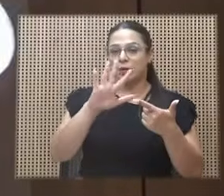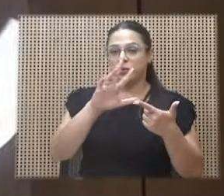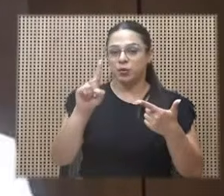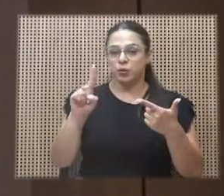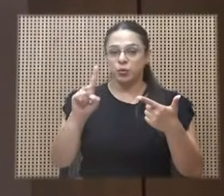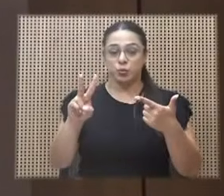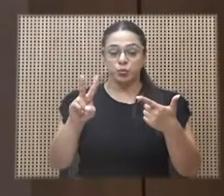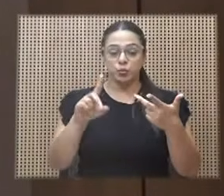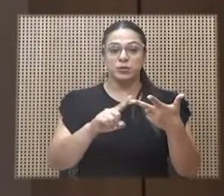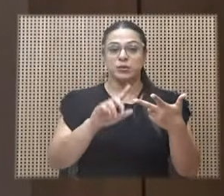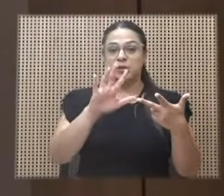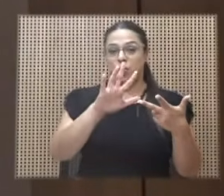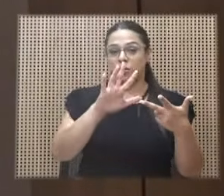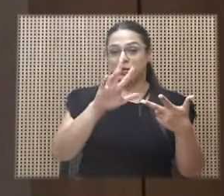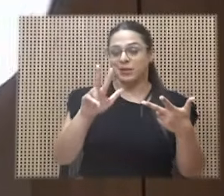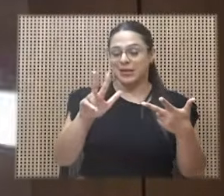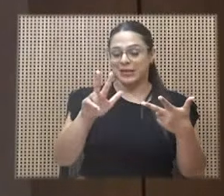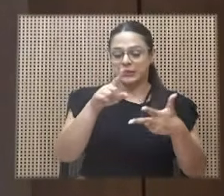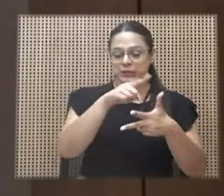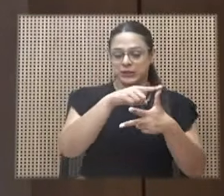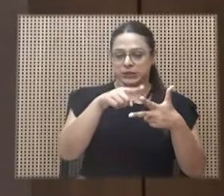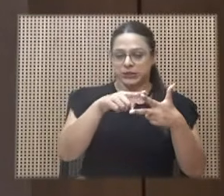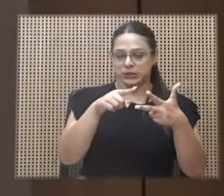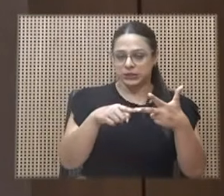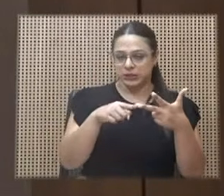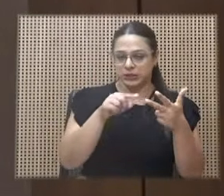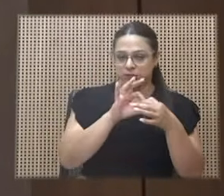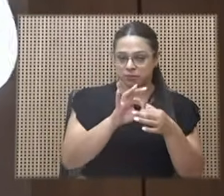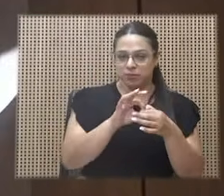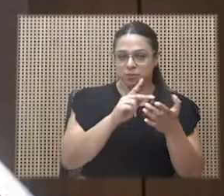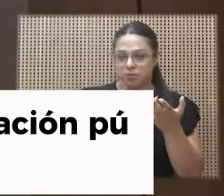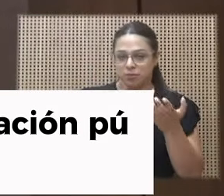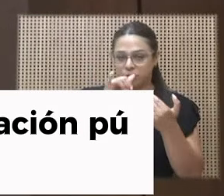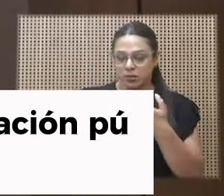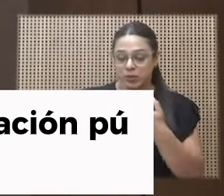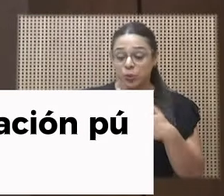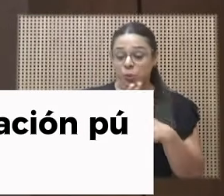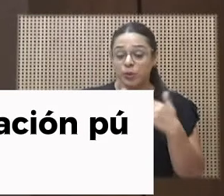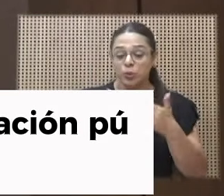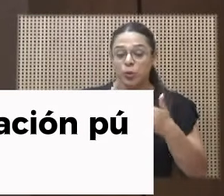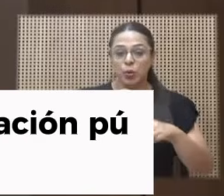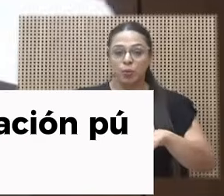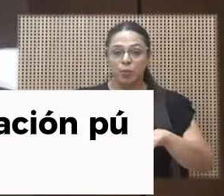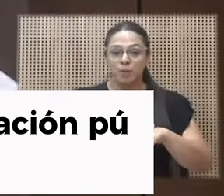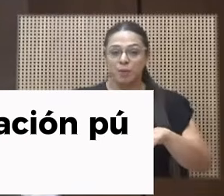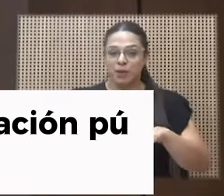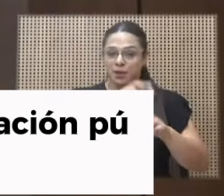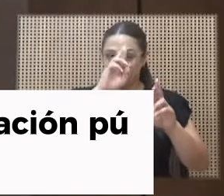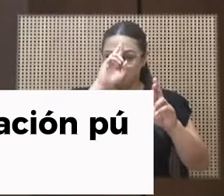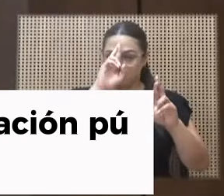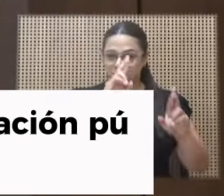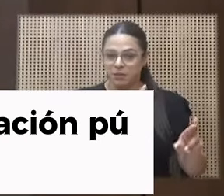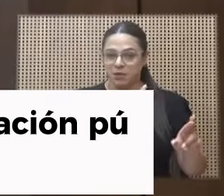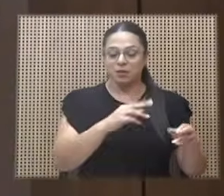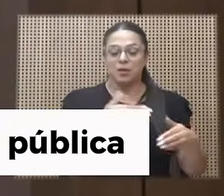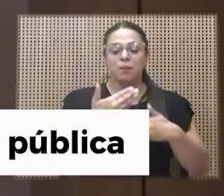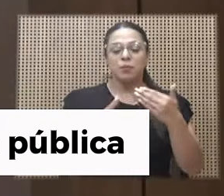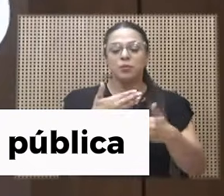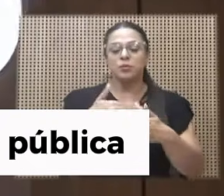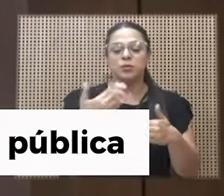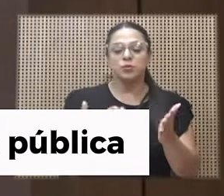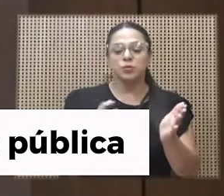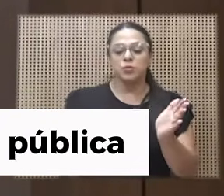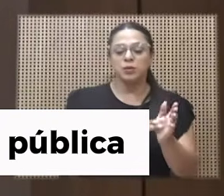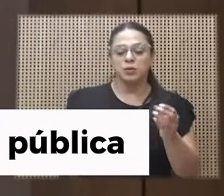53 del proyecto en todo momento respetan los procedimientos de contratación pública